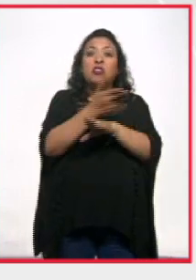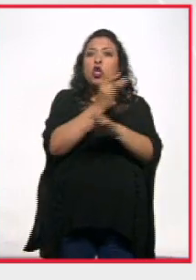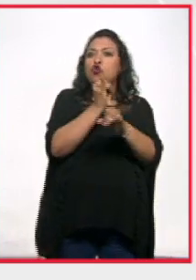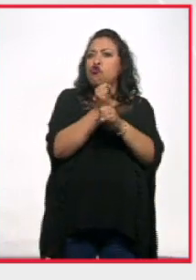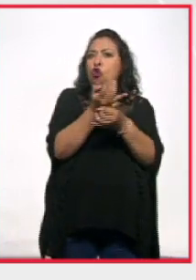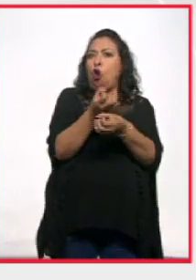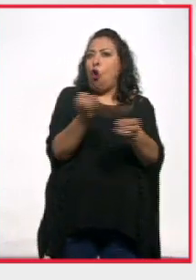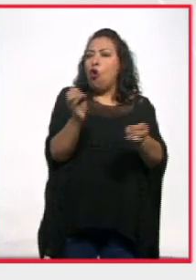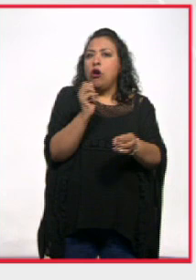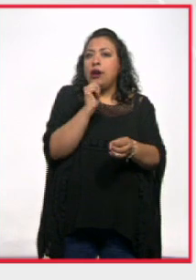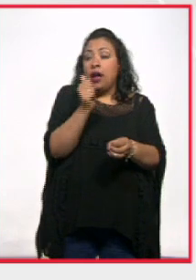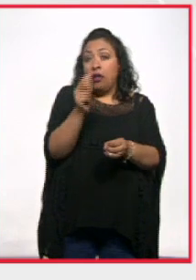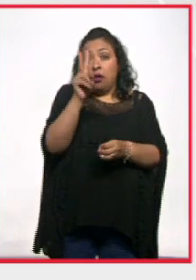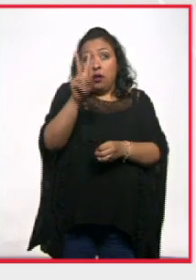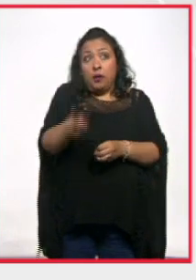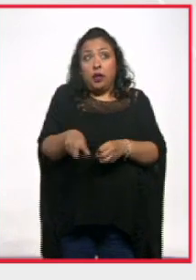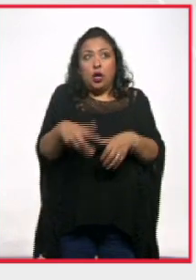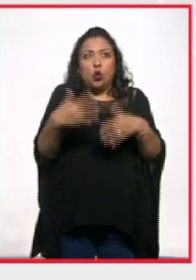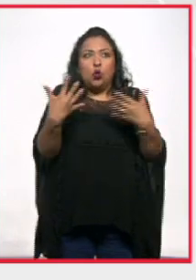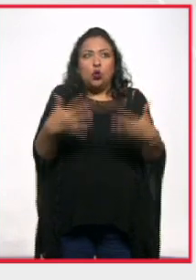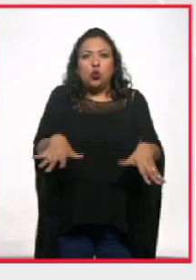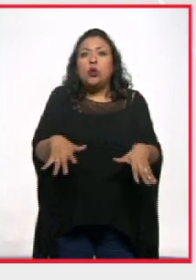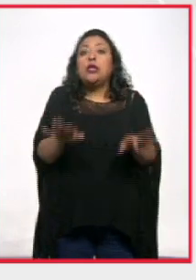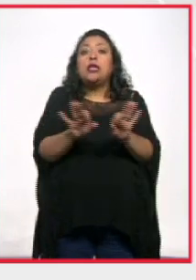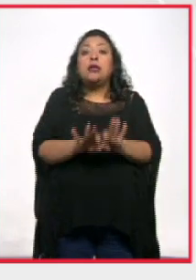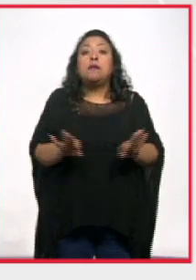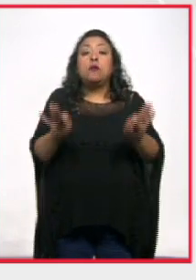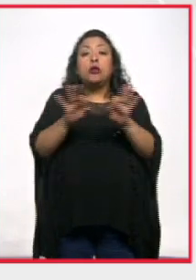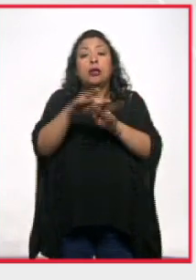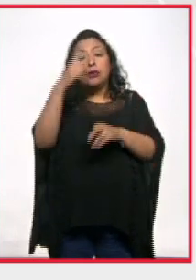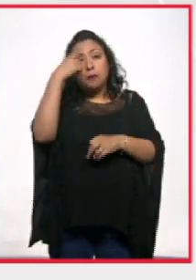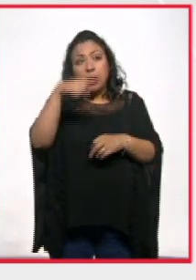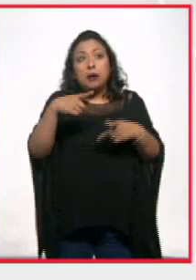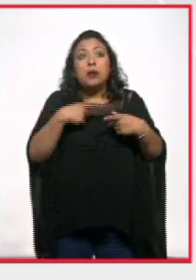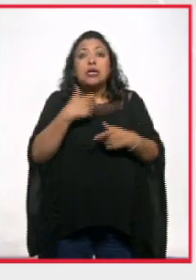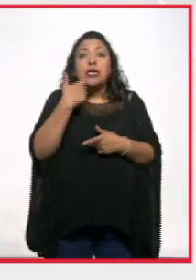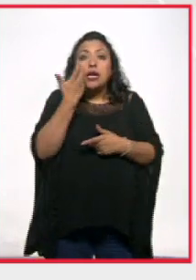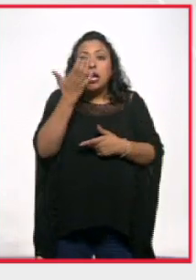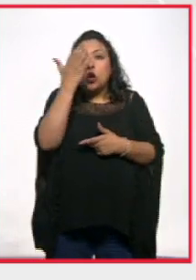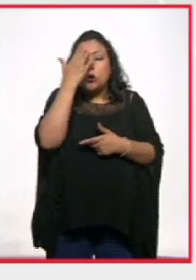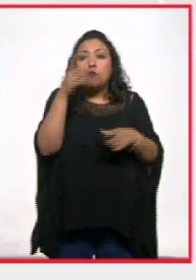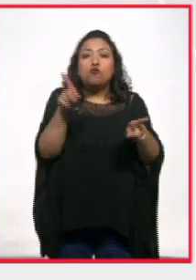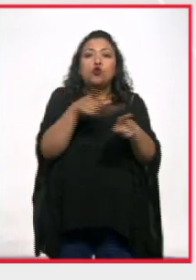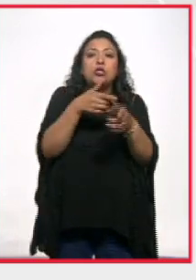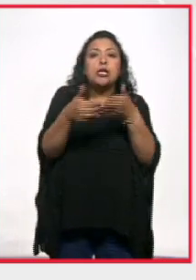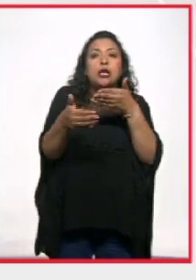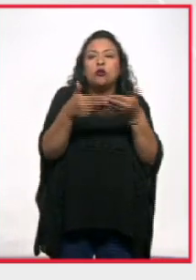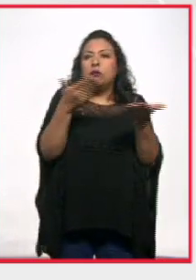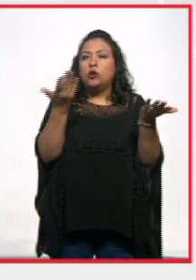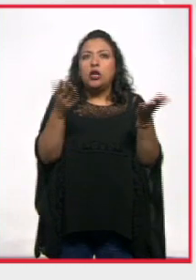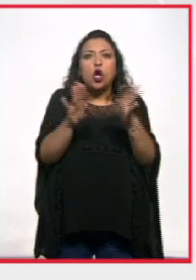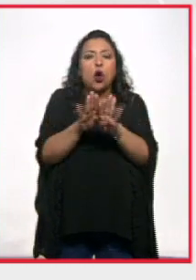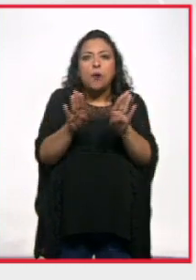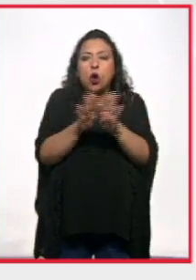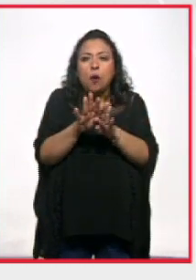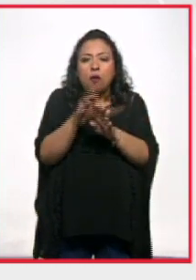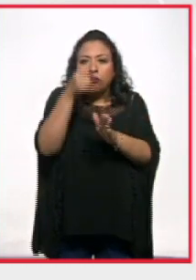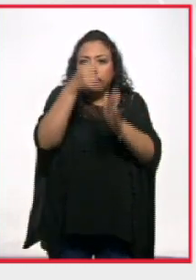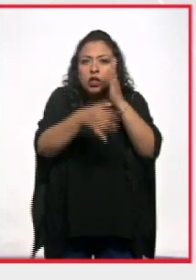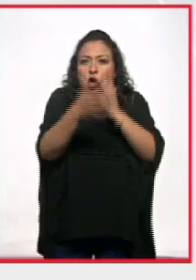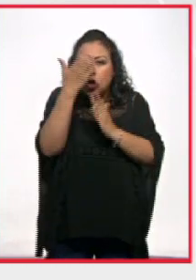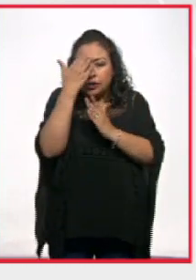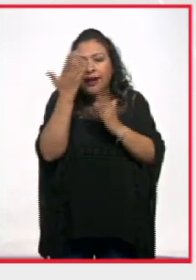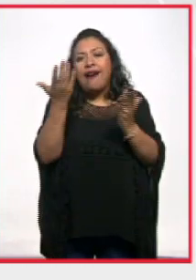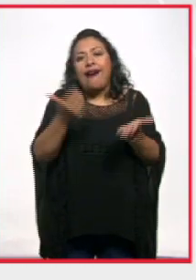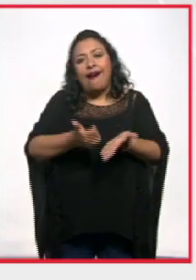internet, así es que era una ventana importante para la gente que quería acercarse a la música contemporánea y no sabía cómo. Entonces,